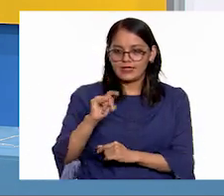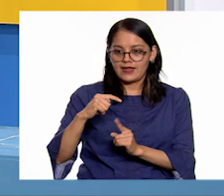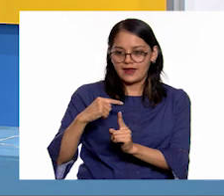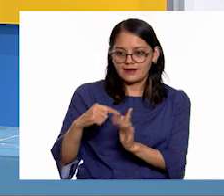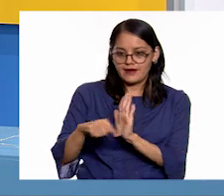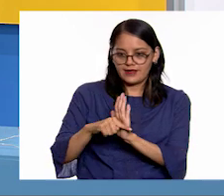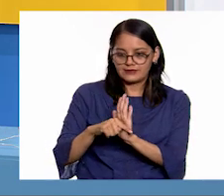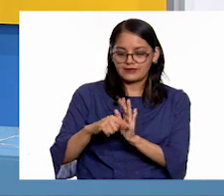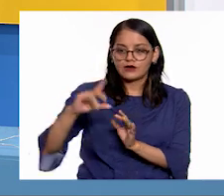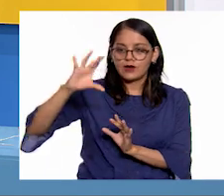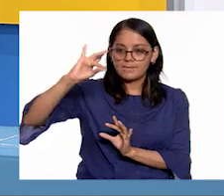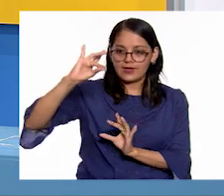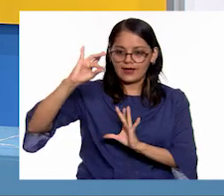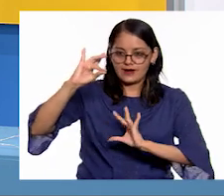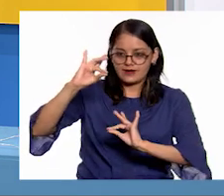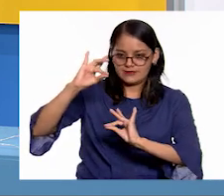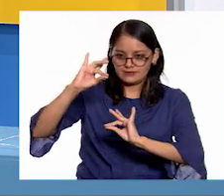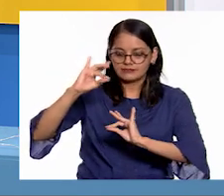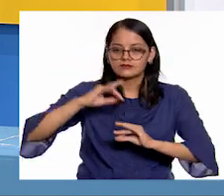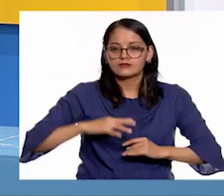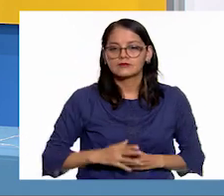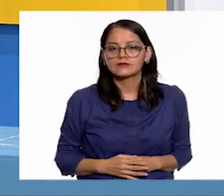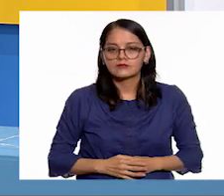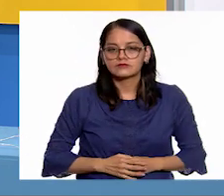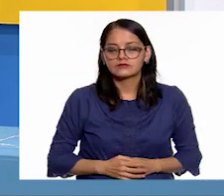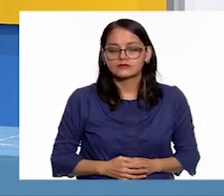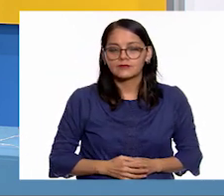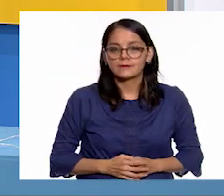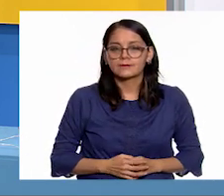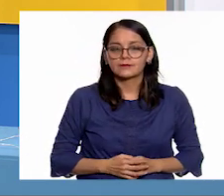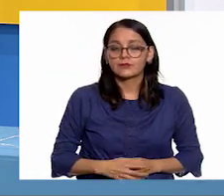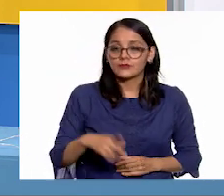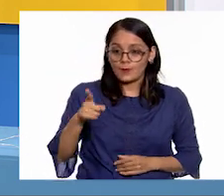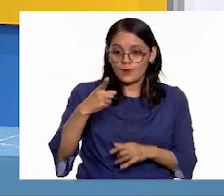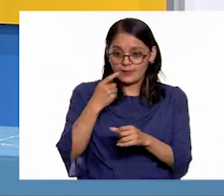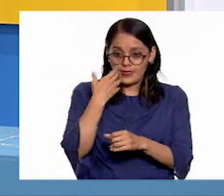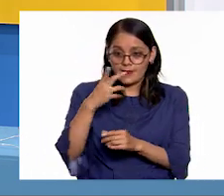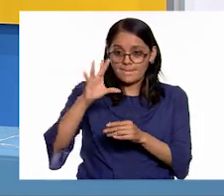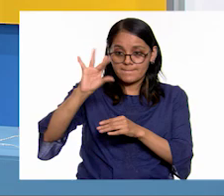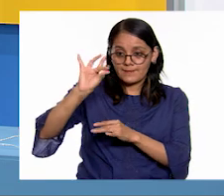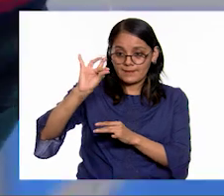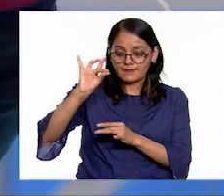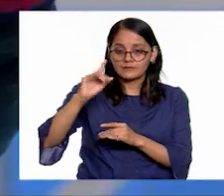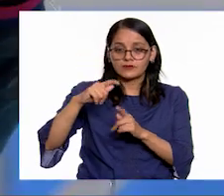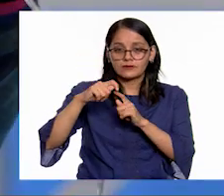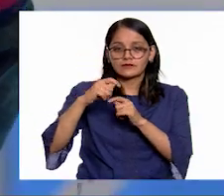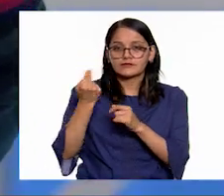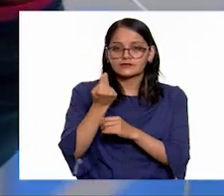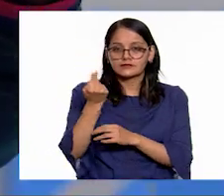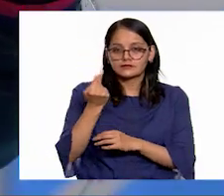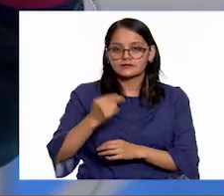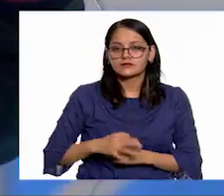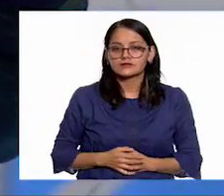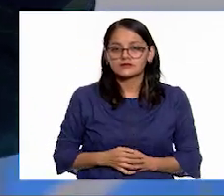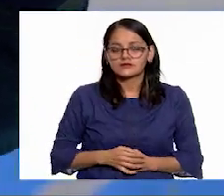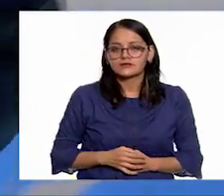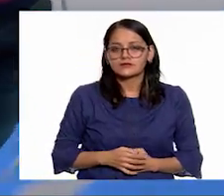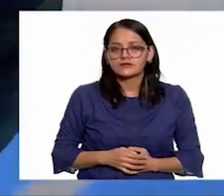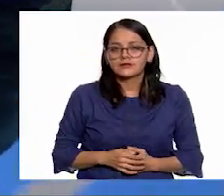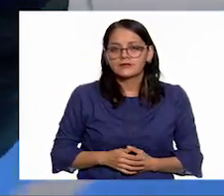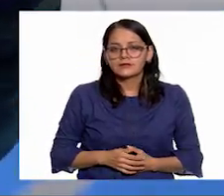de cinta. Para poderlos pegar, vamos a unir Vamos a ir